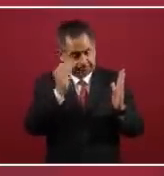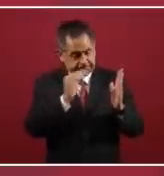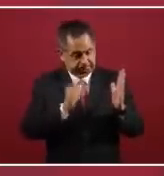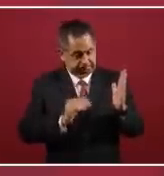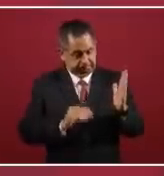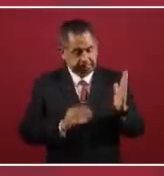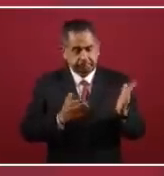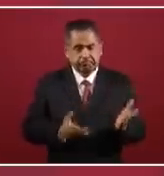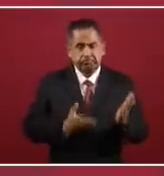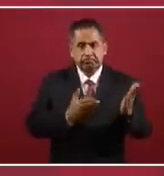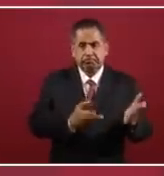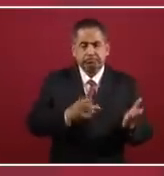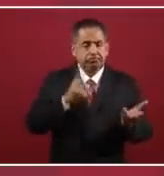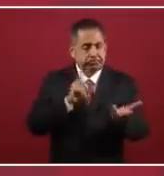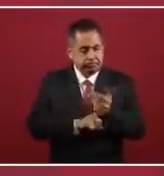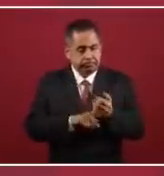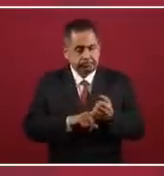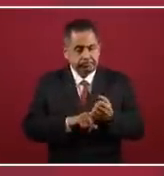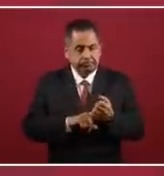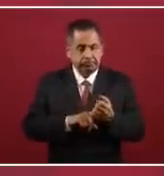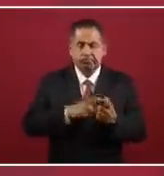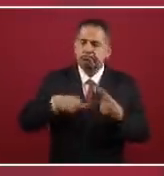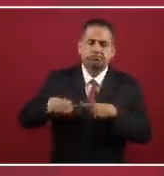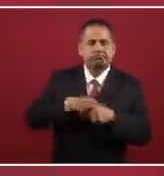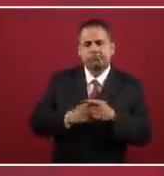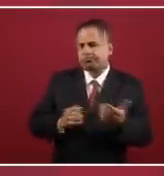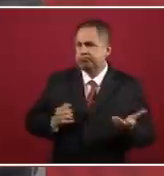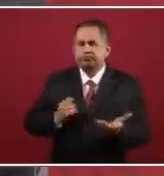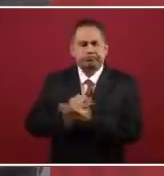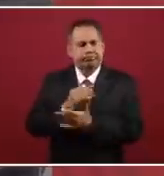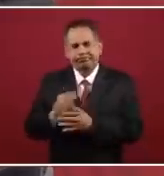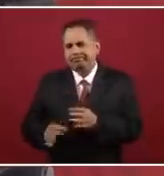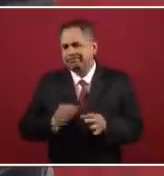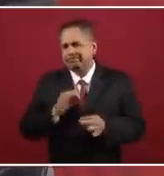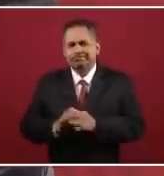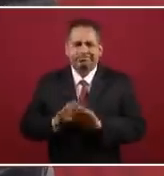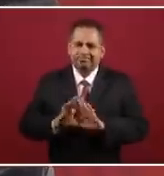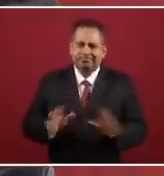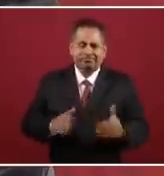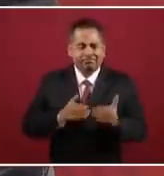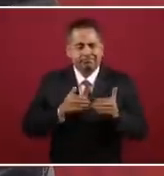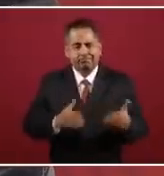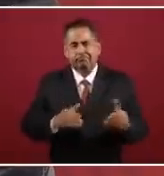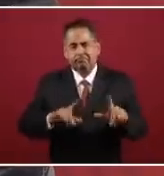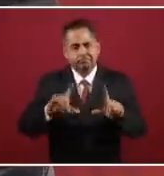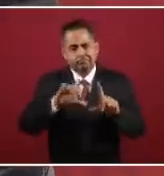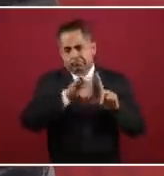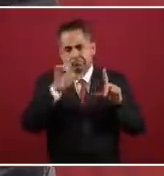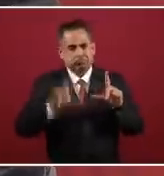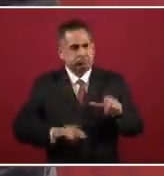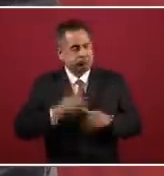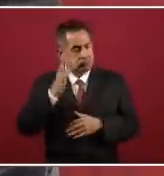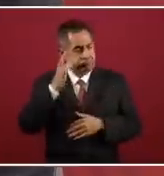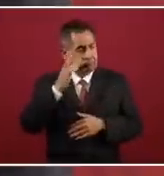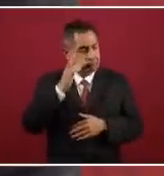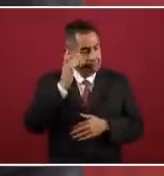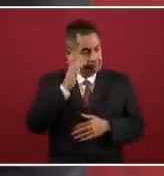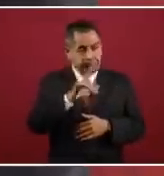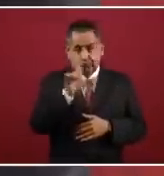dieron lugar a tomar esta decisión de hacer el aeropuerto en Santa Lucía